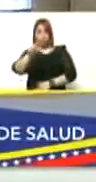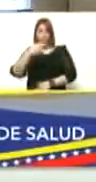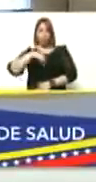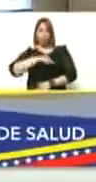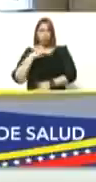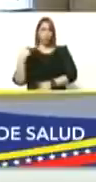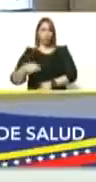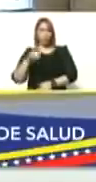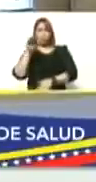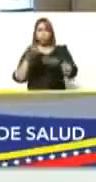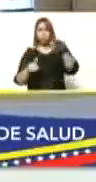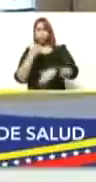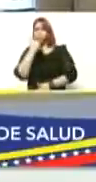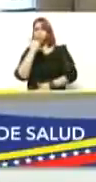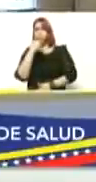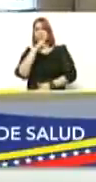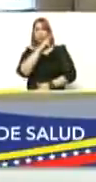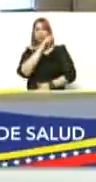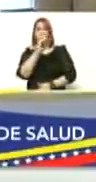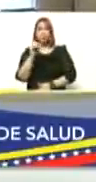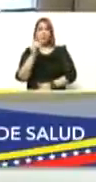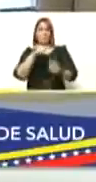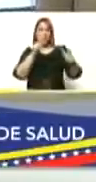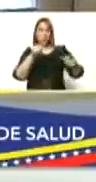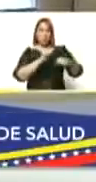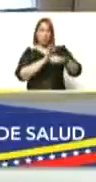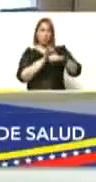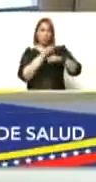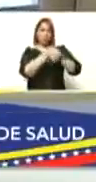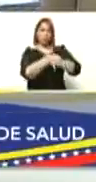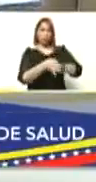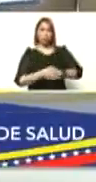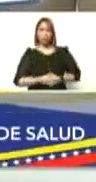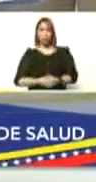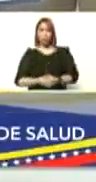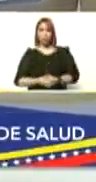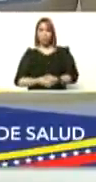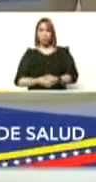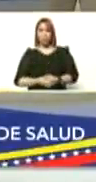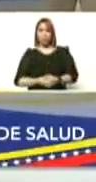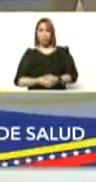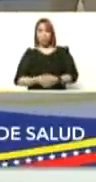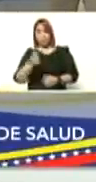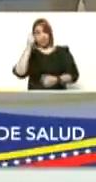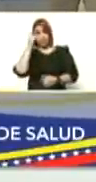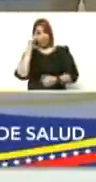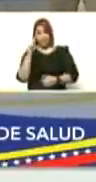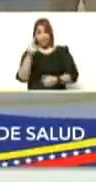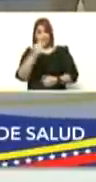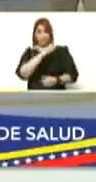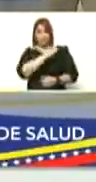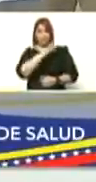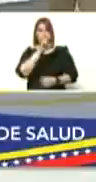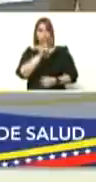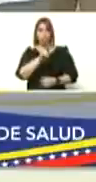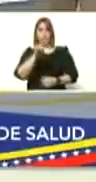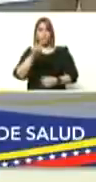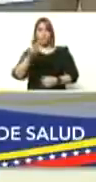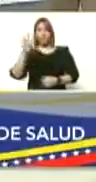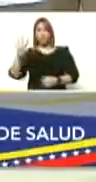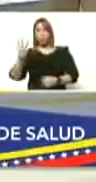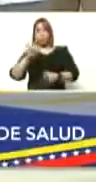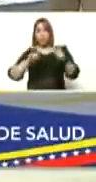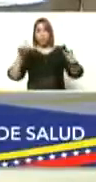de 200 casos, ¿verdad? El día 1 de enero, 224